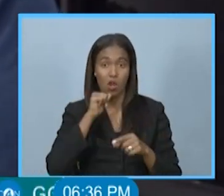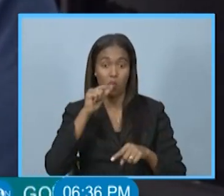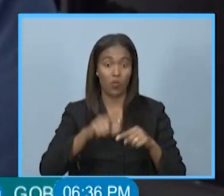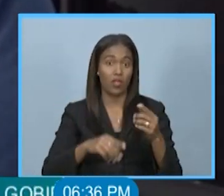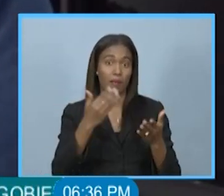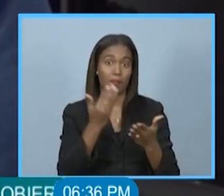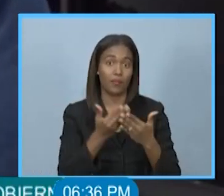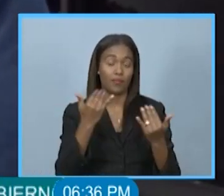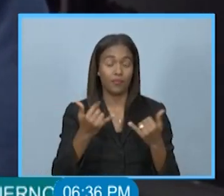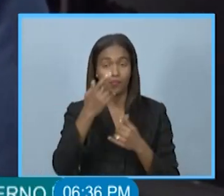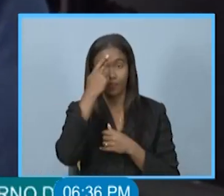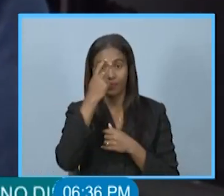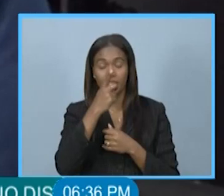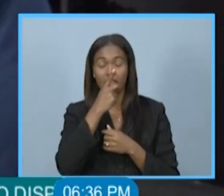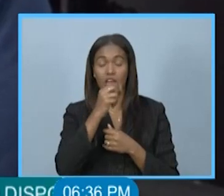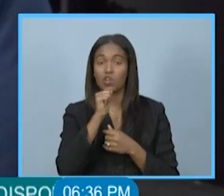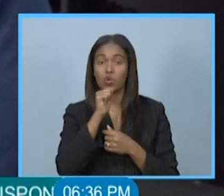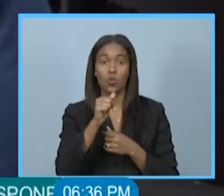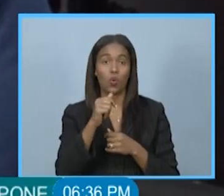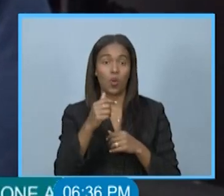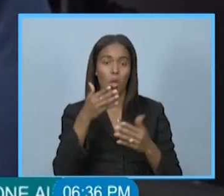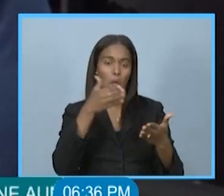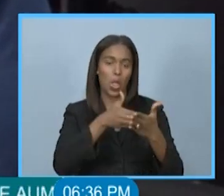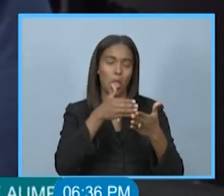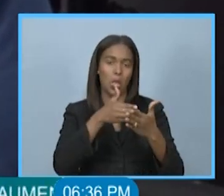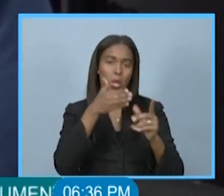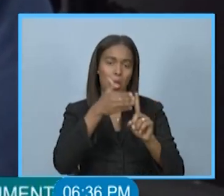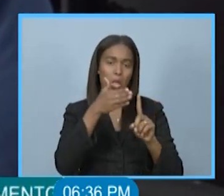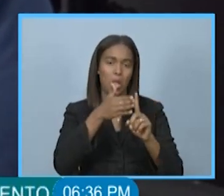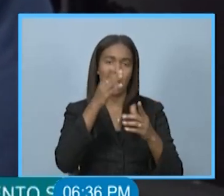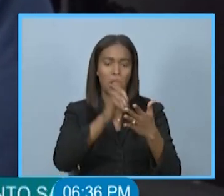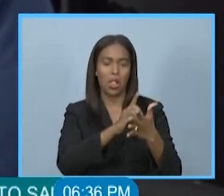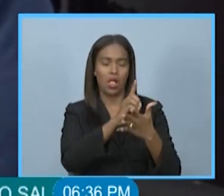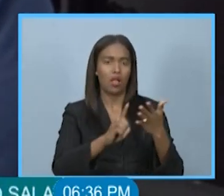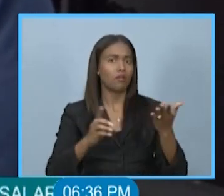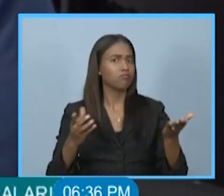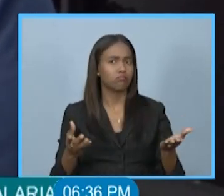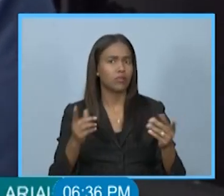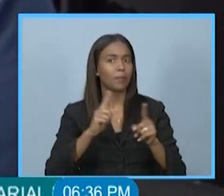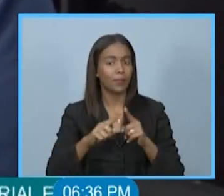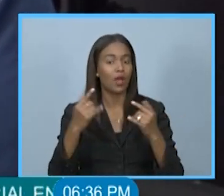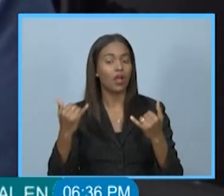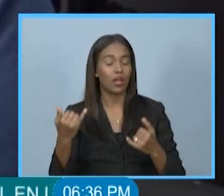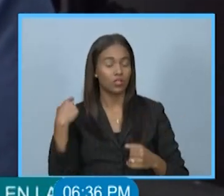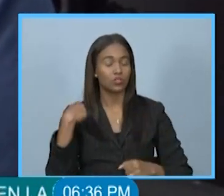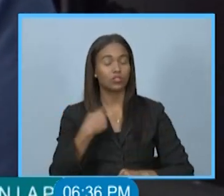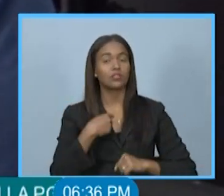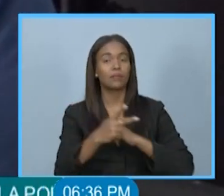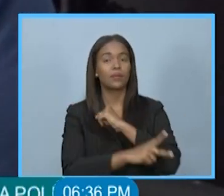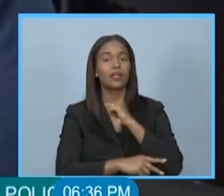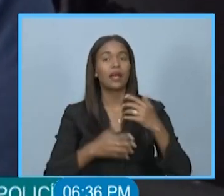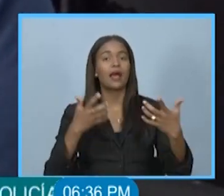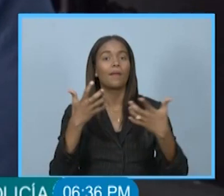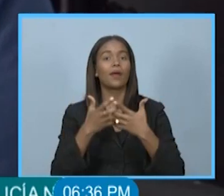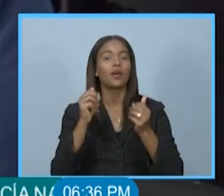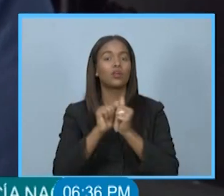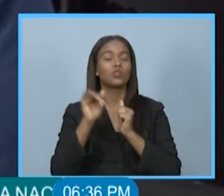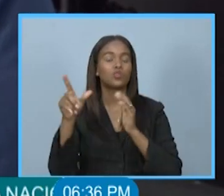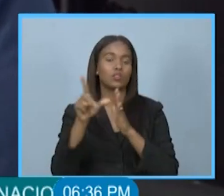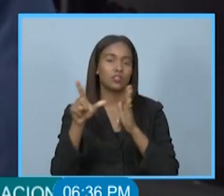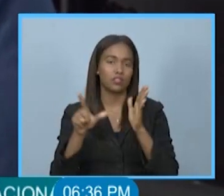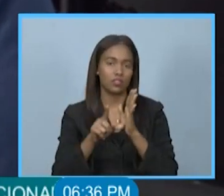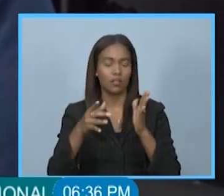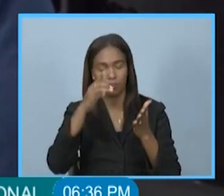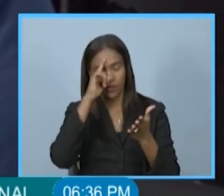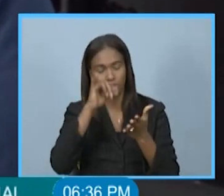ha podido demostrar la República Dominicana no es un país racista pero sí es un país que está aplicando sus leyes y por